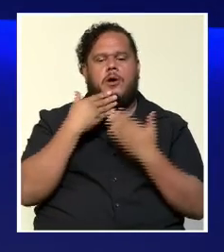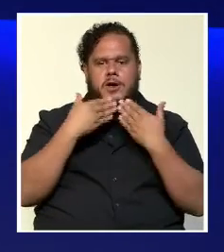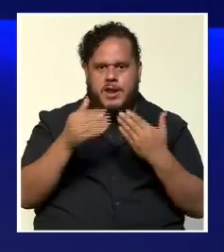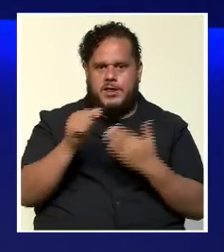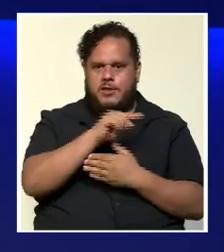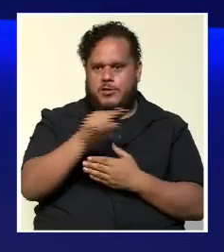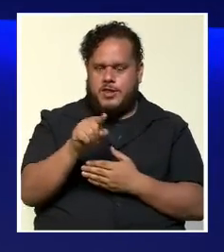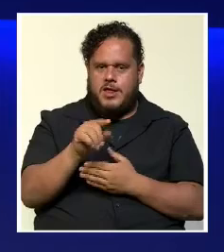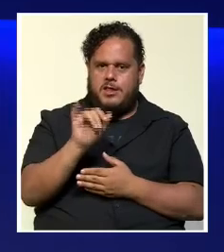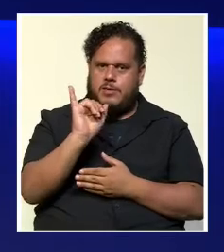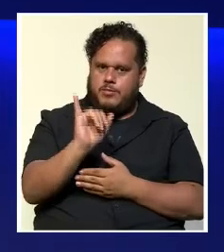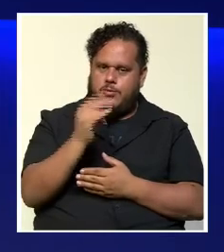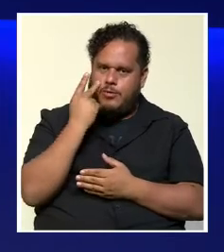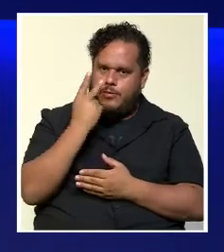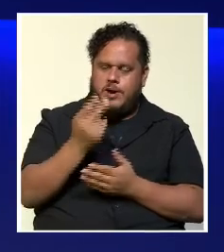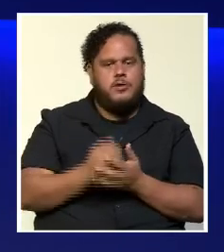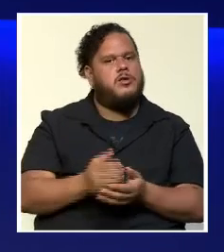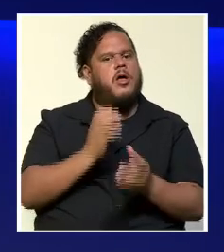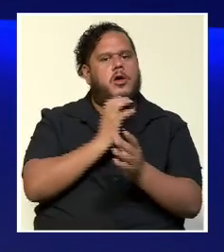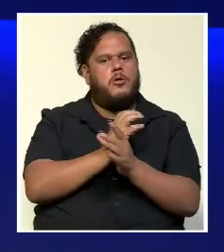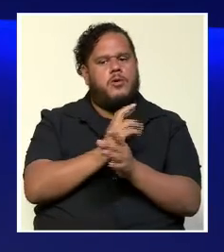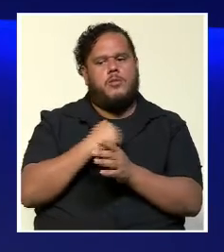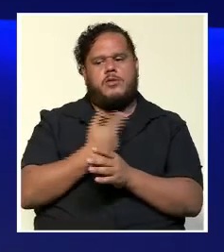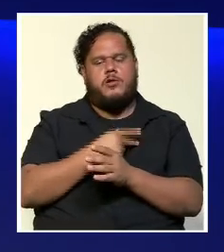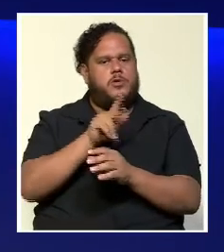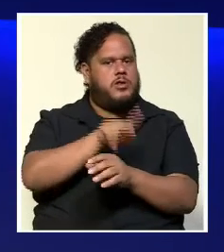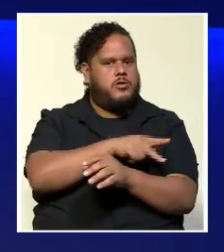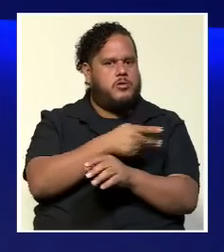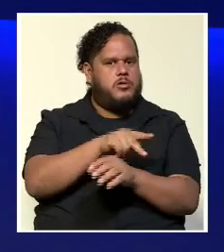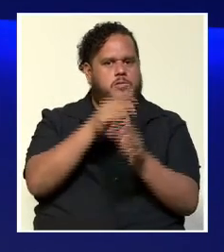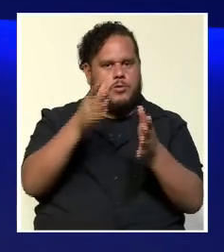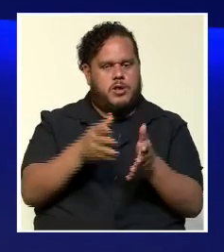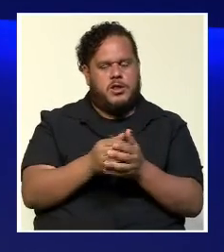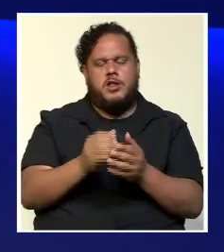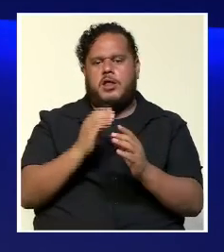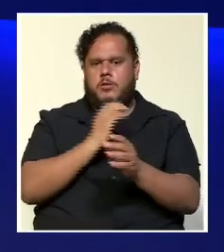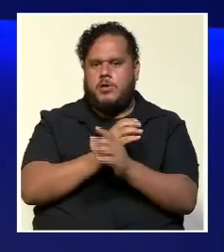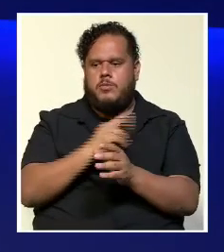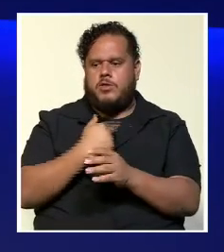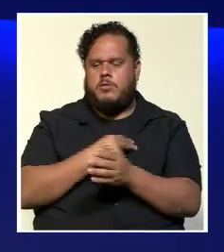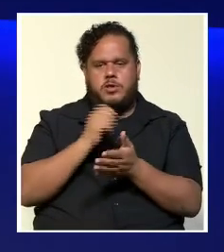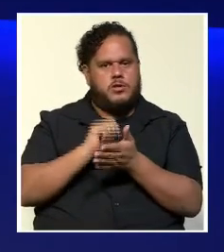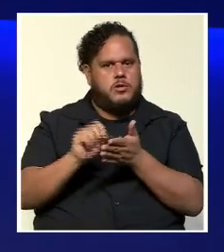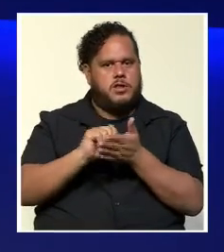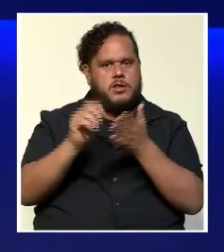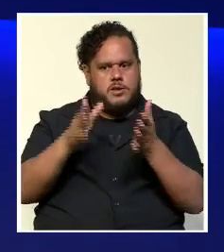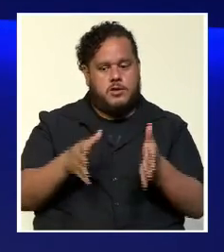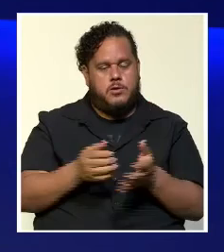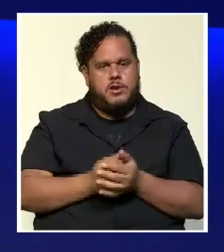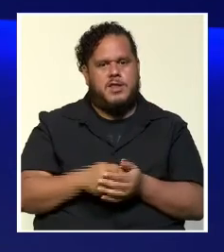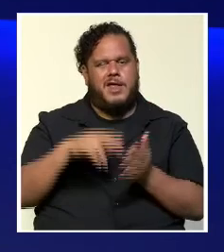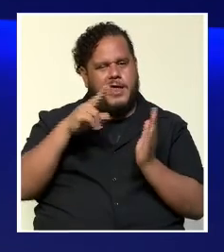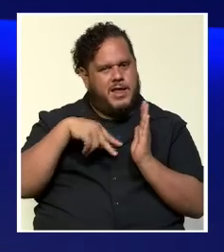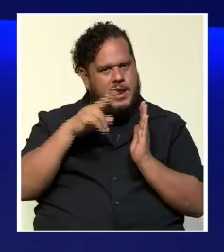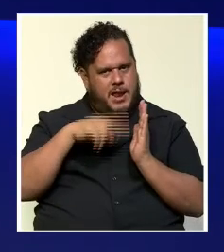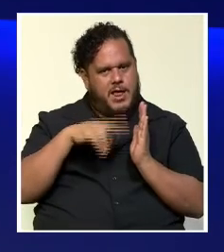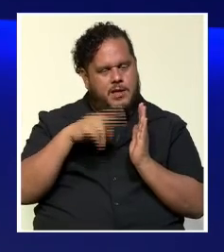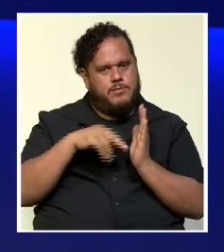ahí. Cuidemos a nuestros poetas, cuidemos a nuestros escritores,